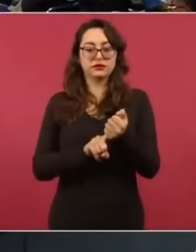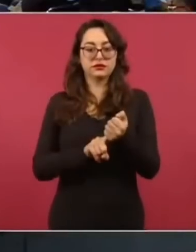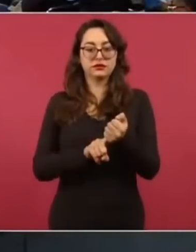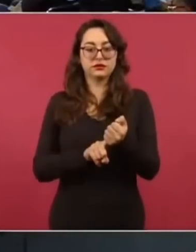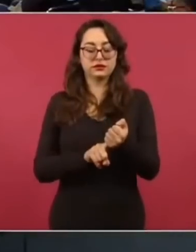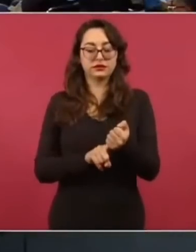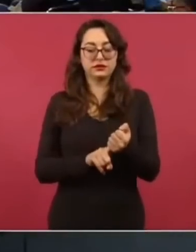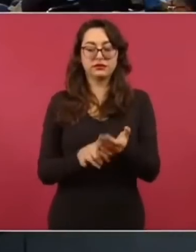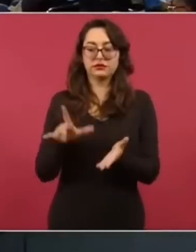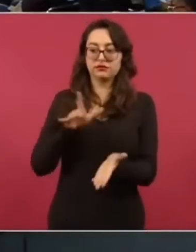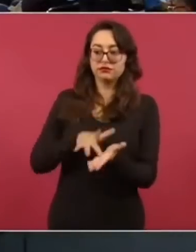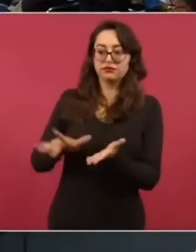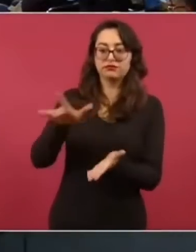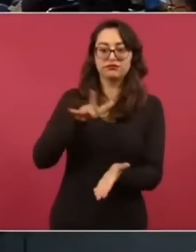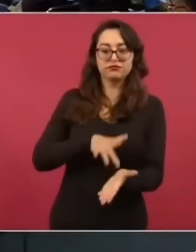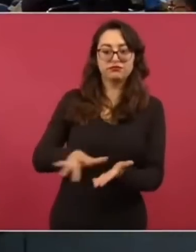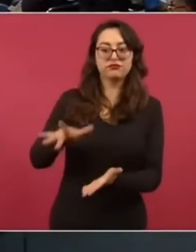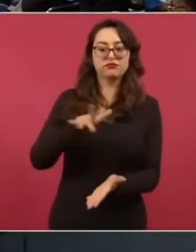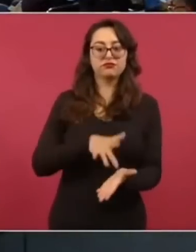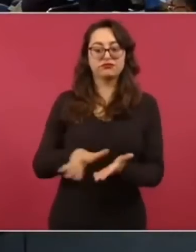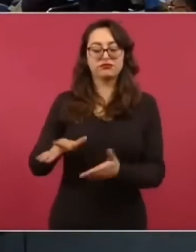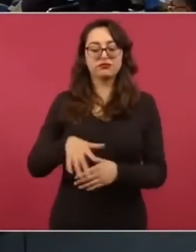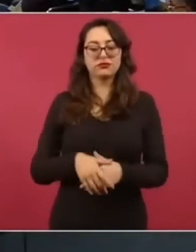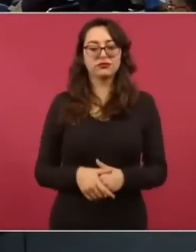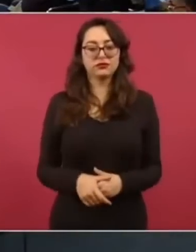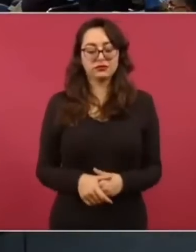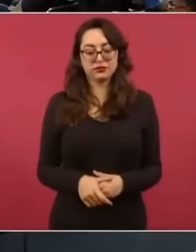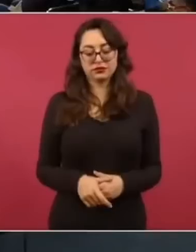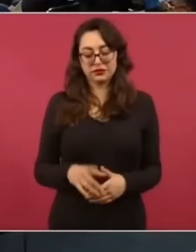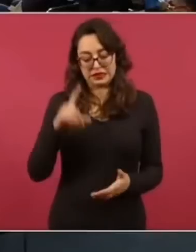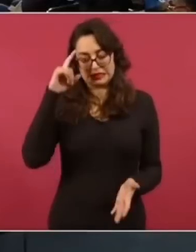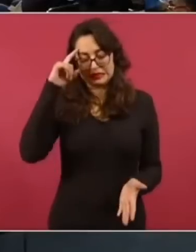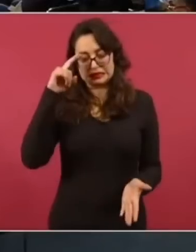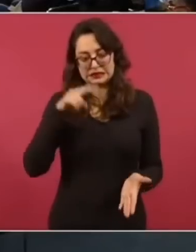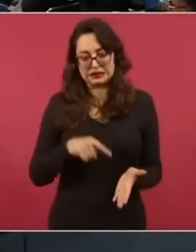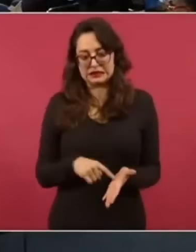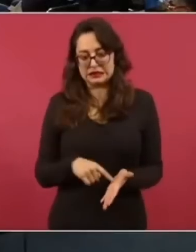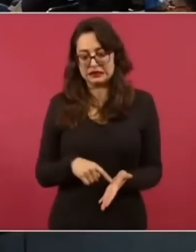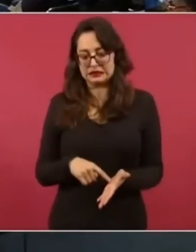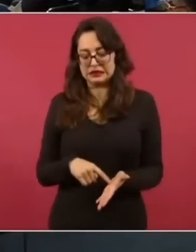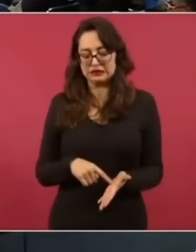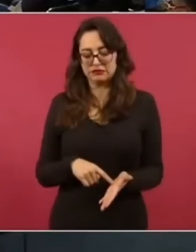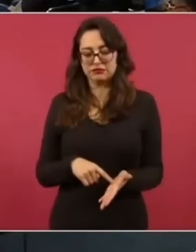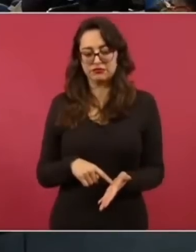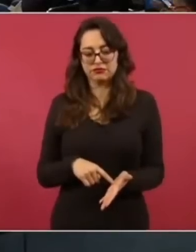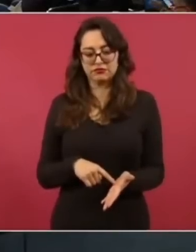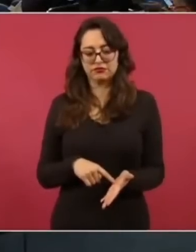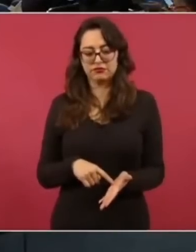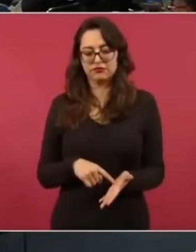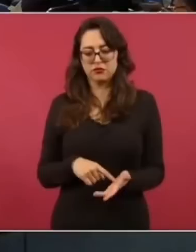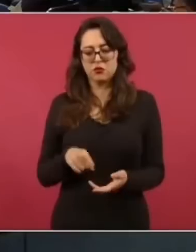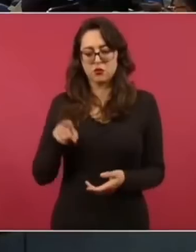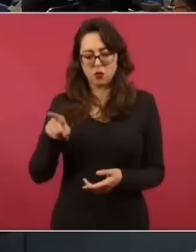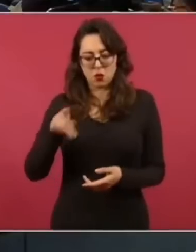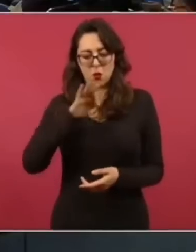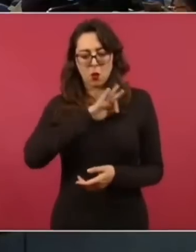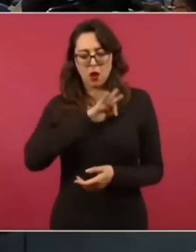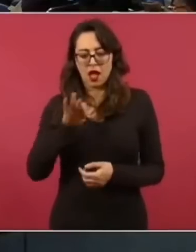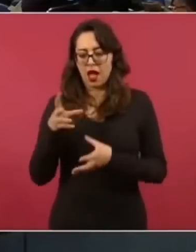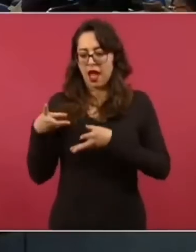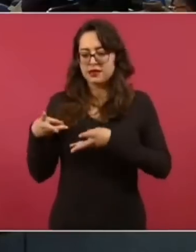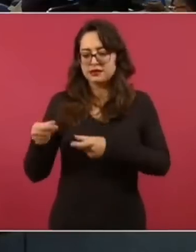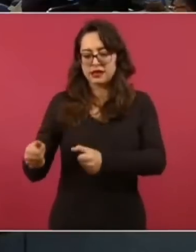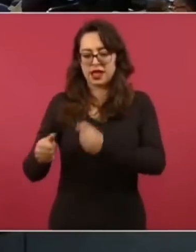el supuesto apoyo. Creo que en ese entonces se permitían 3 millones de